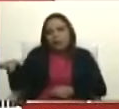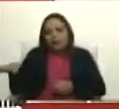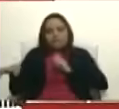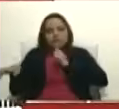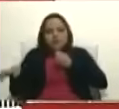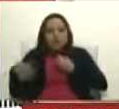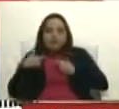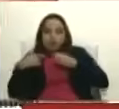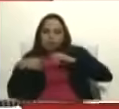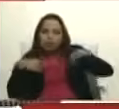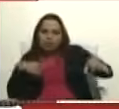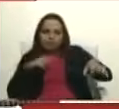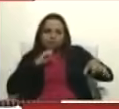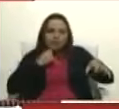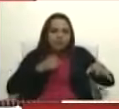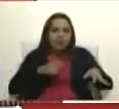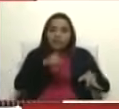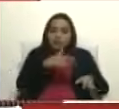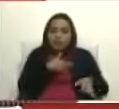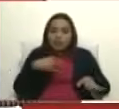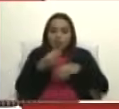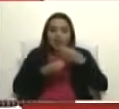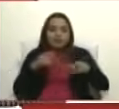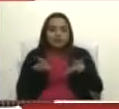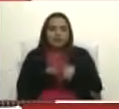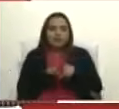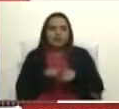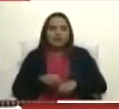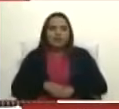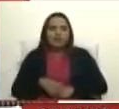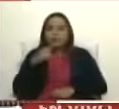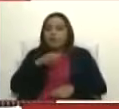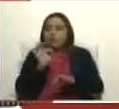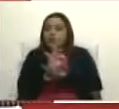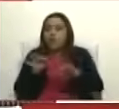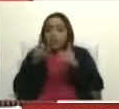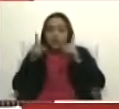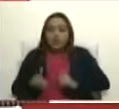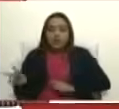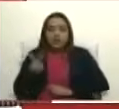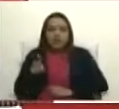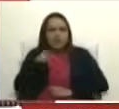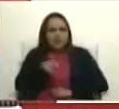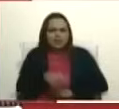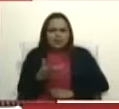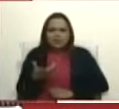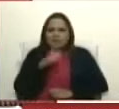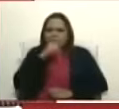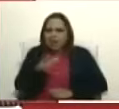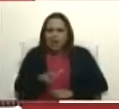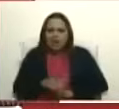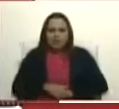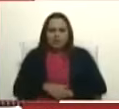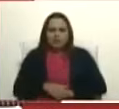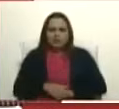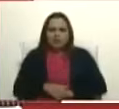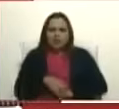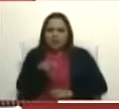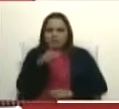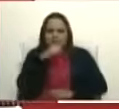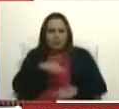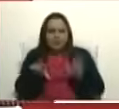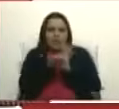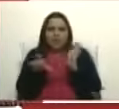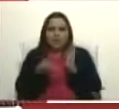allá. Eso fue lo que intentaron hacer. Y no nos tomaron en cuenta nosotros. Eso es fraudulento. Eso es ilegal.